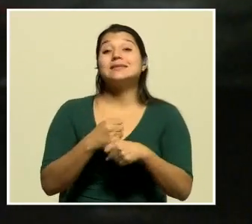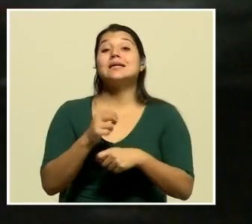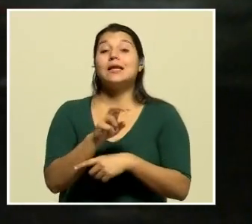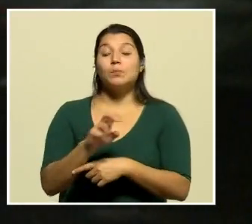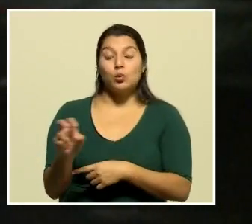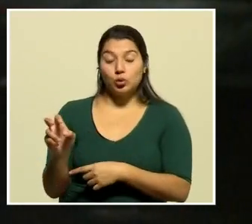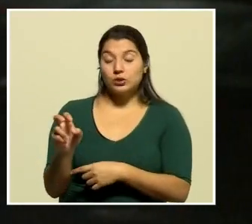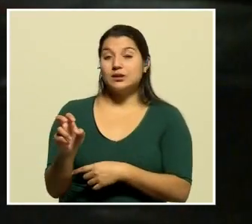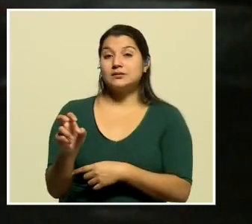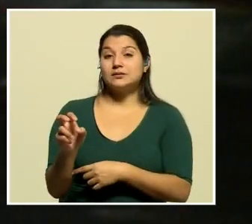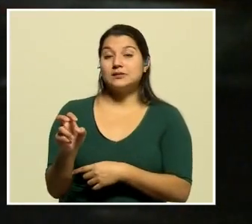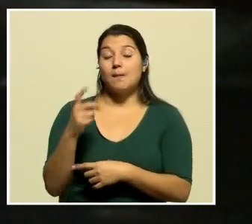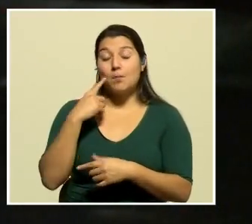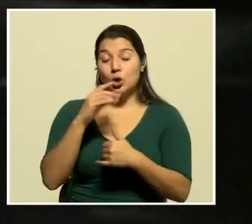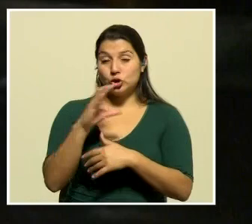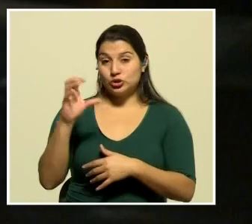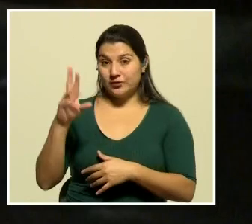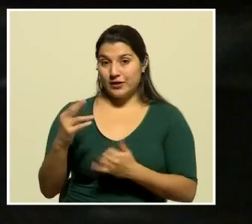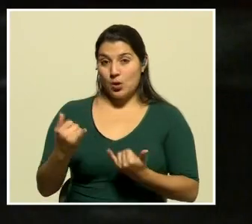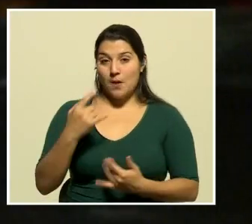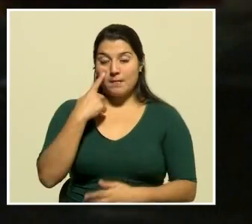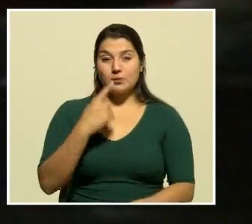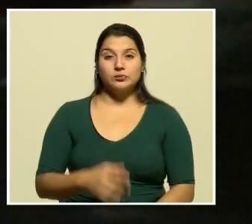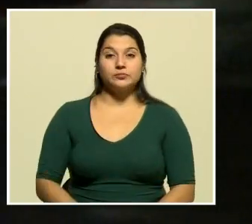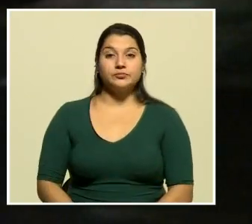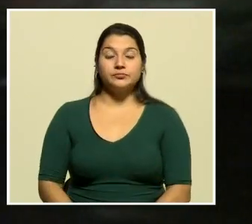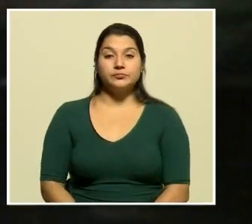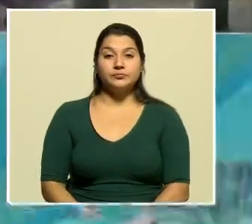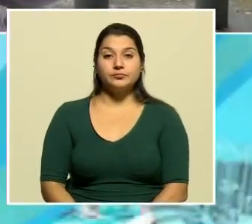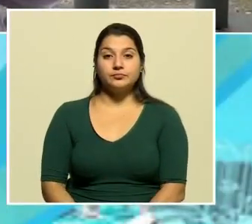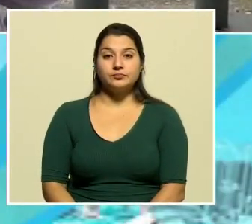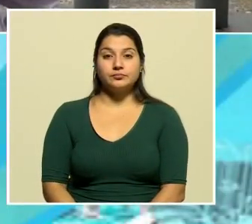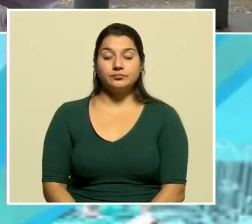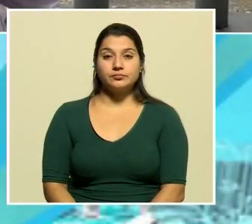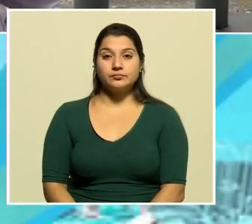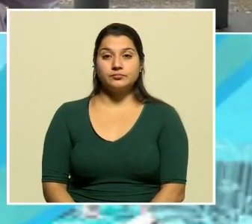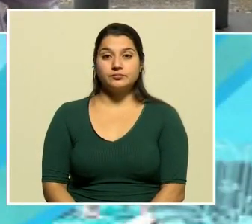de mercancías por Costa Rica. Veamos.